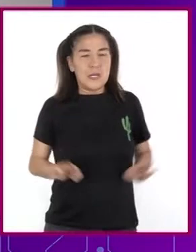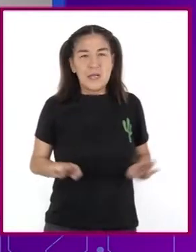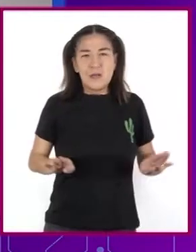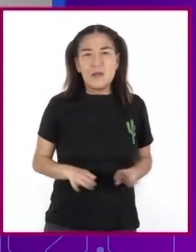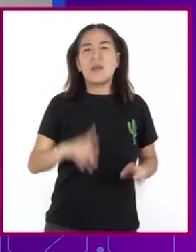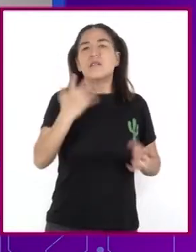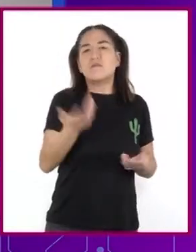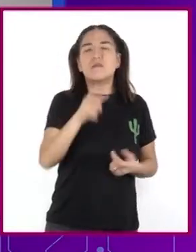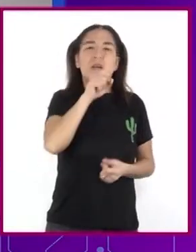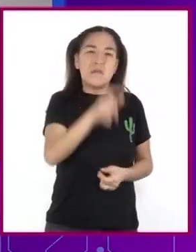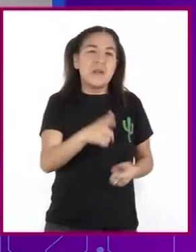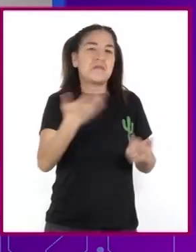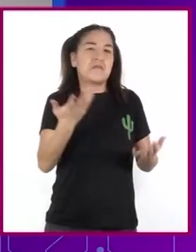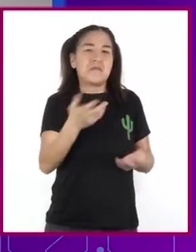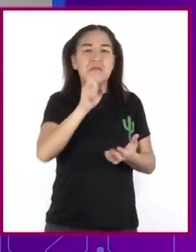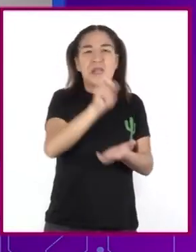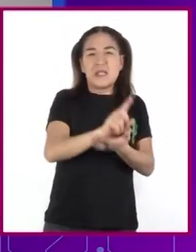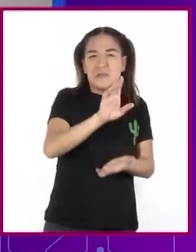y circunstancias.